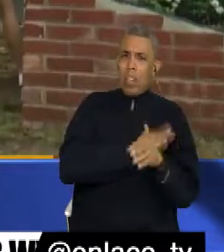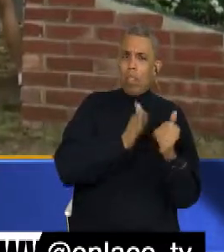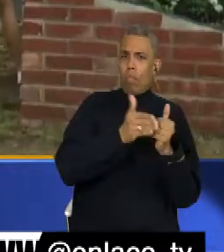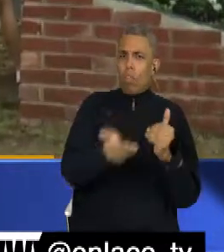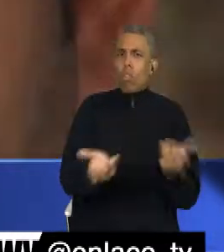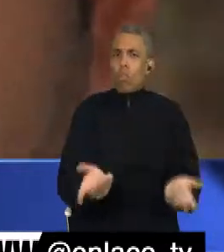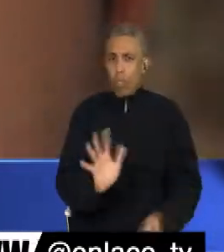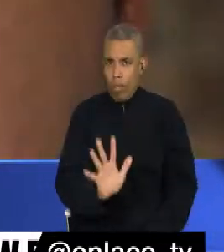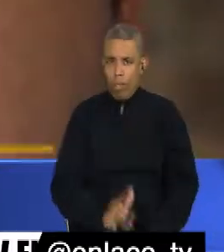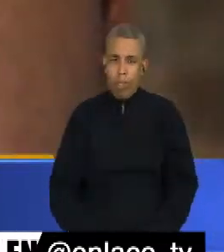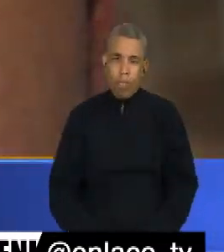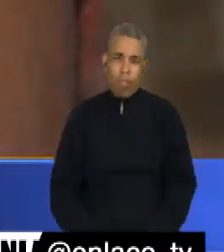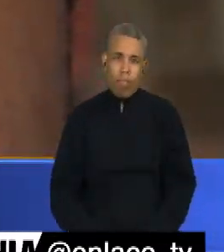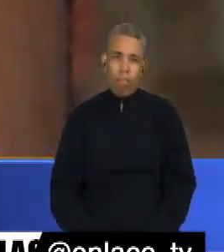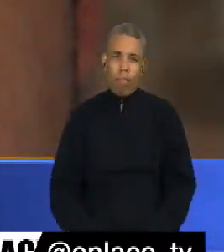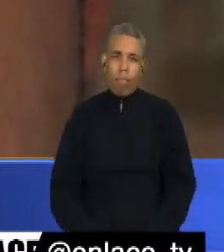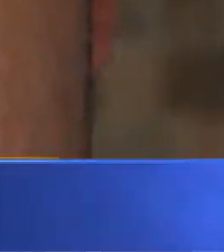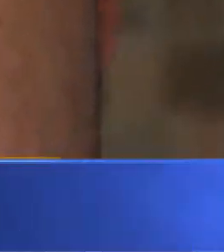regresamos.